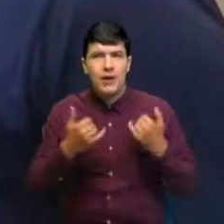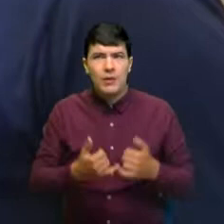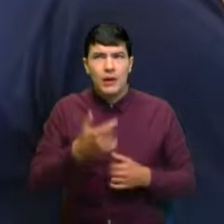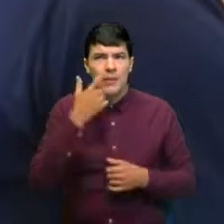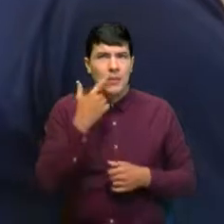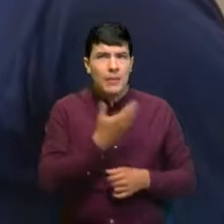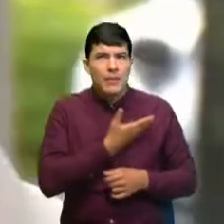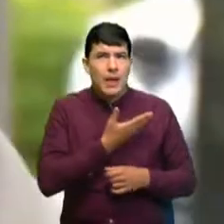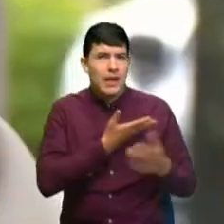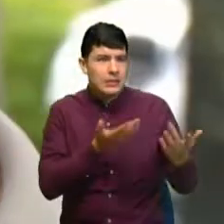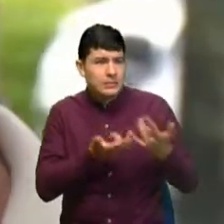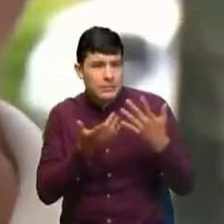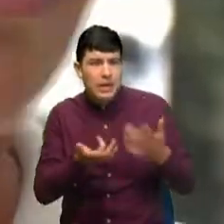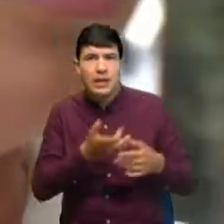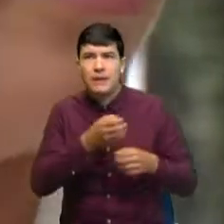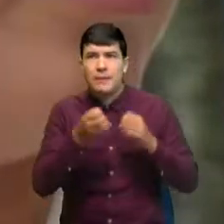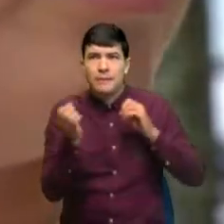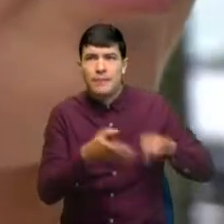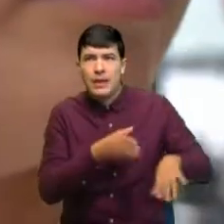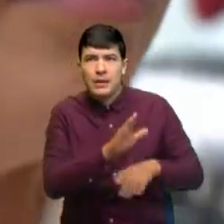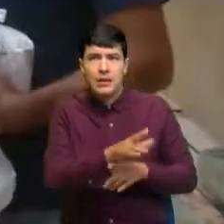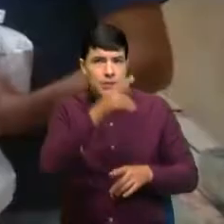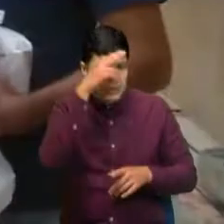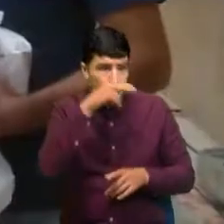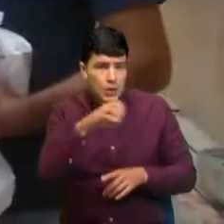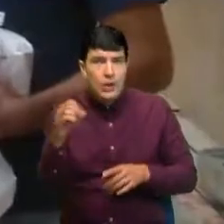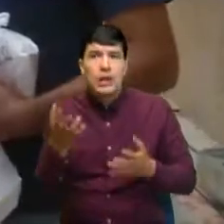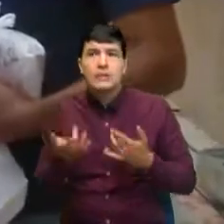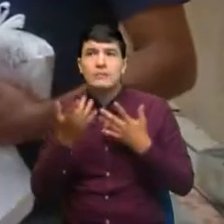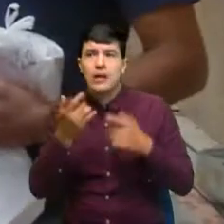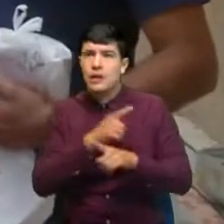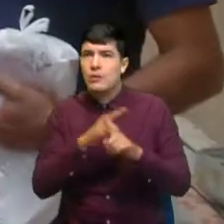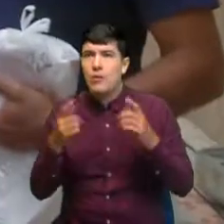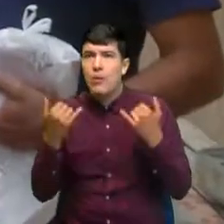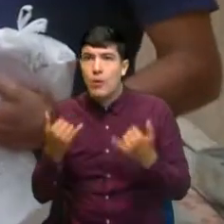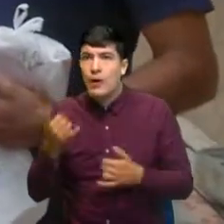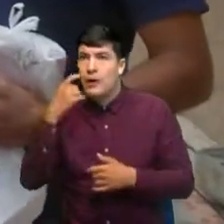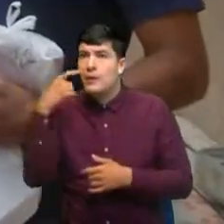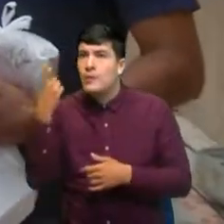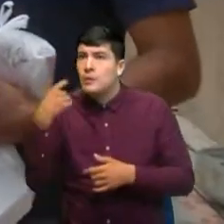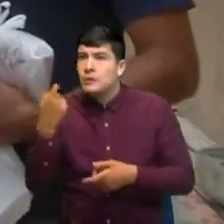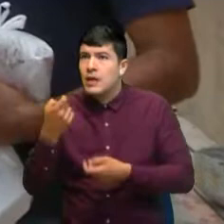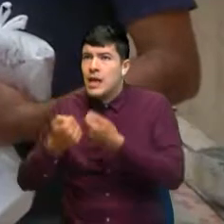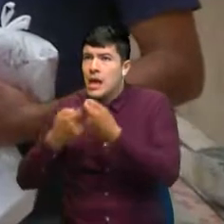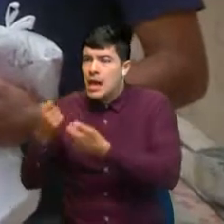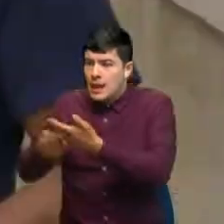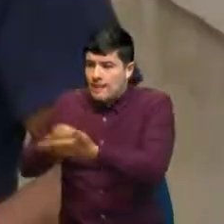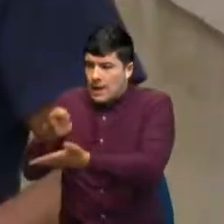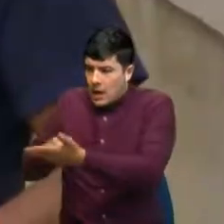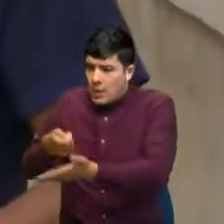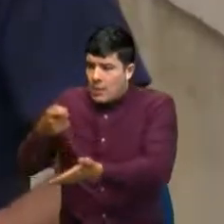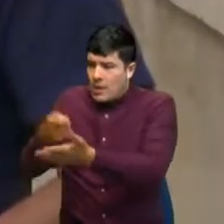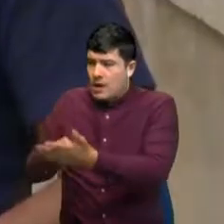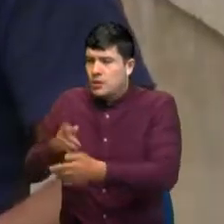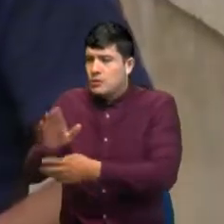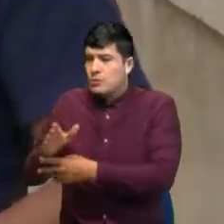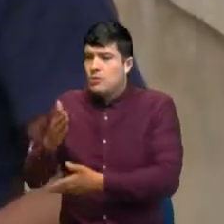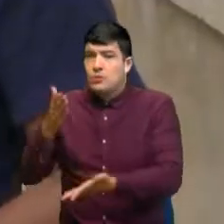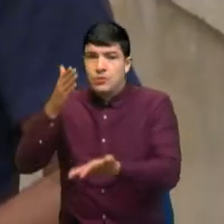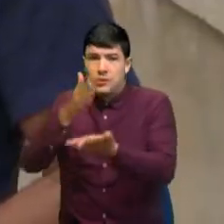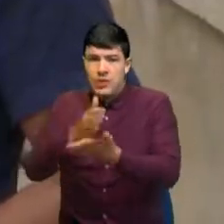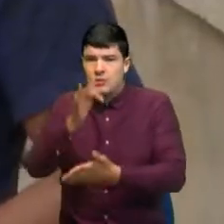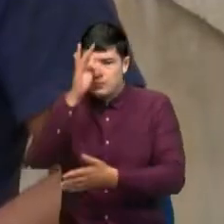que su EPS les autorice el procedimiento. Por eso hoy buscan los recursos para pagar por particular el traslado a un